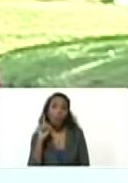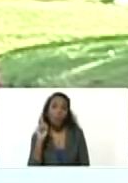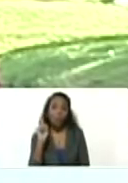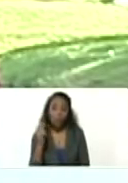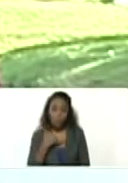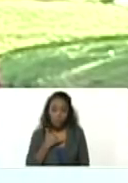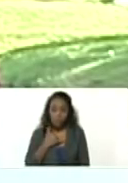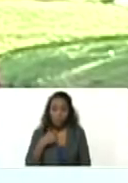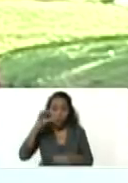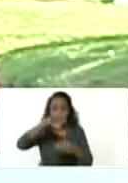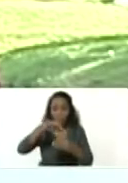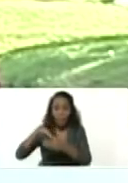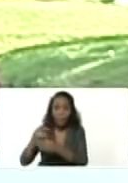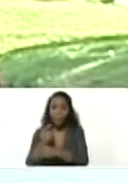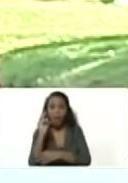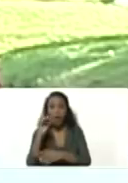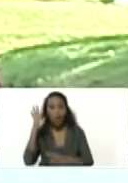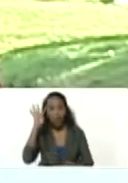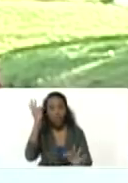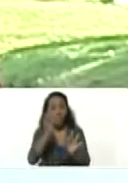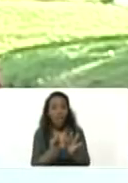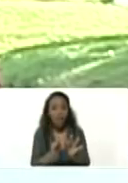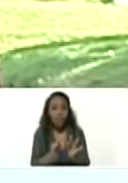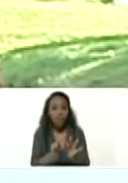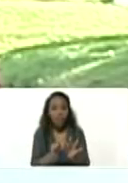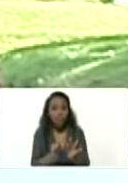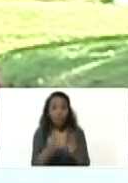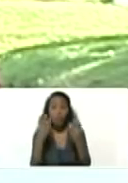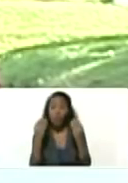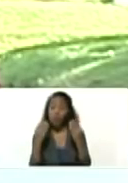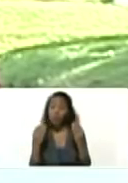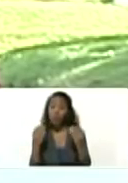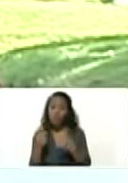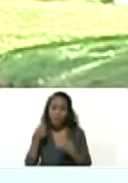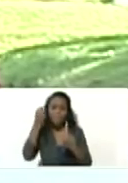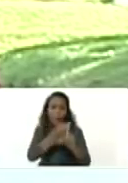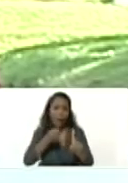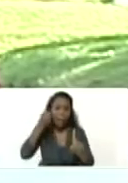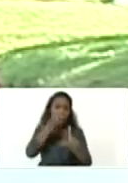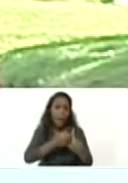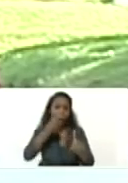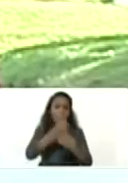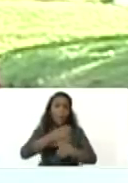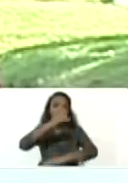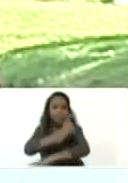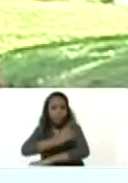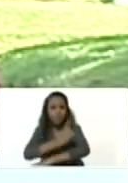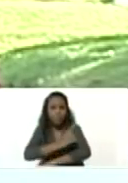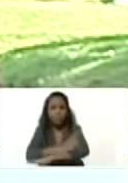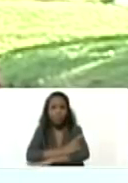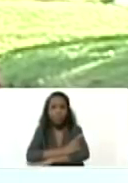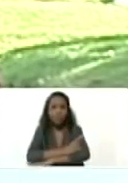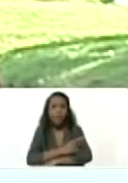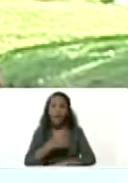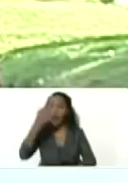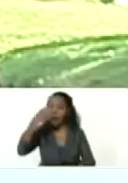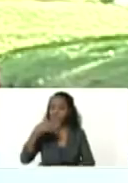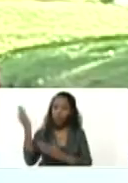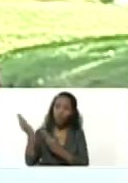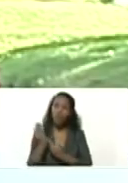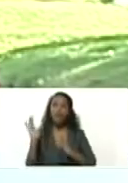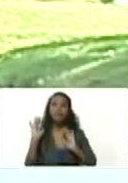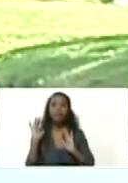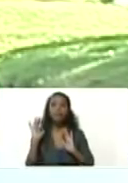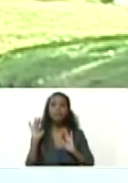siembra con fe, con mucha perseverancia, disciplina, el fruto viene